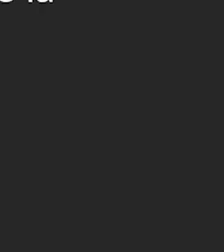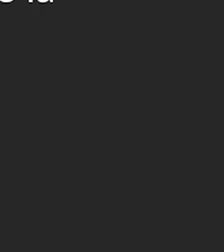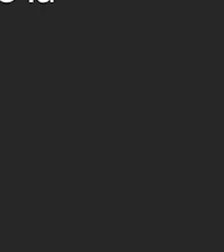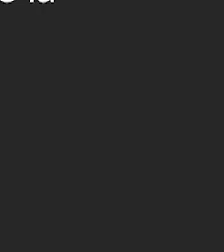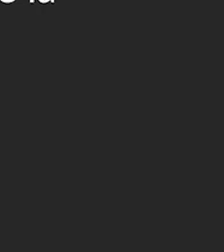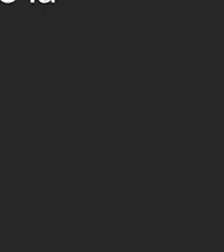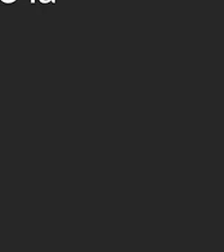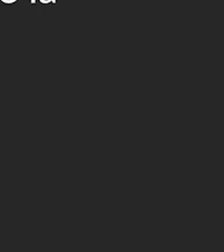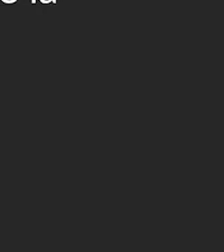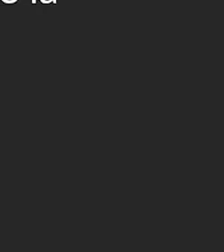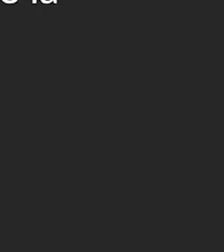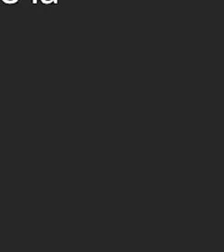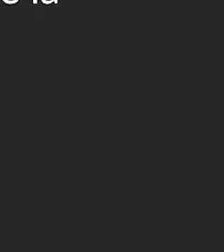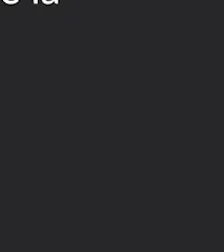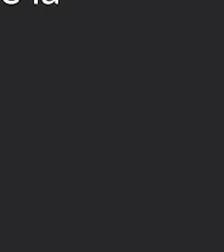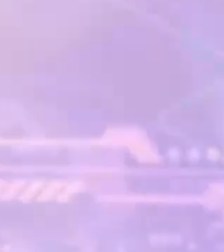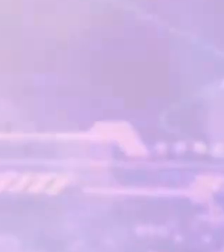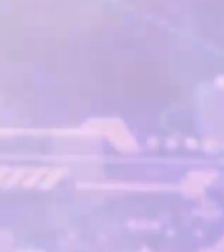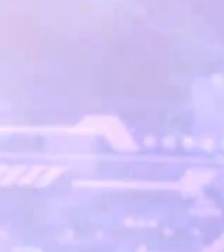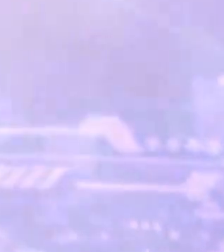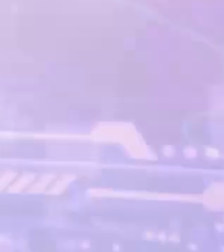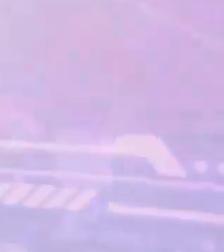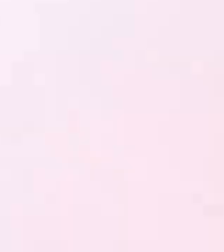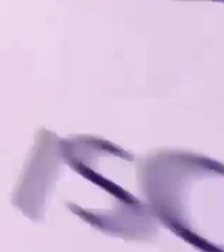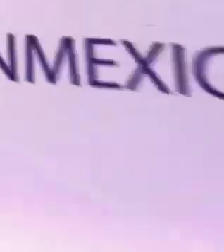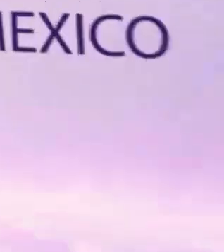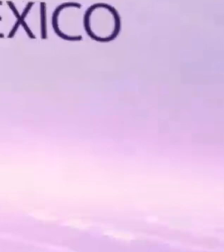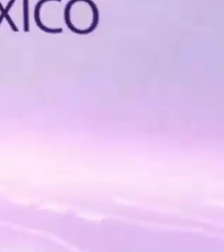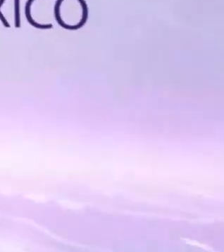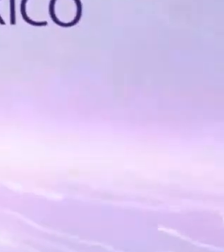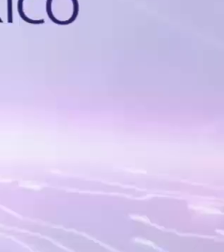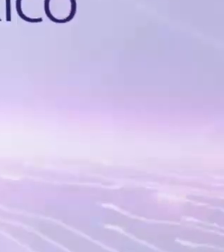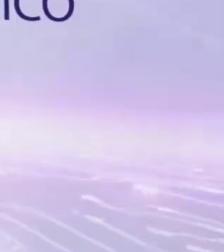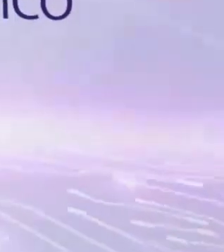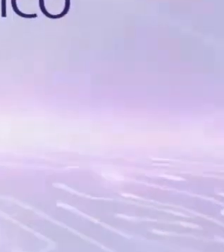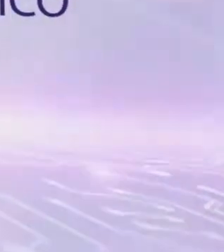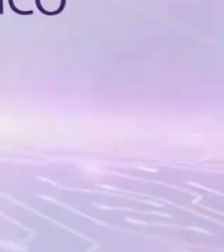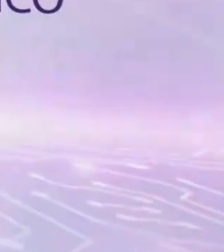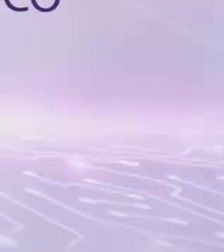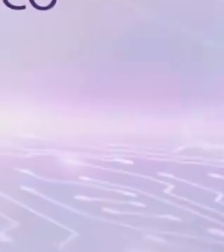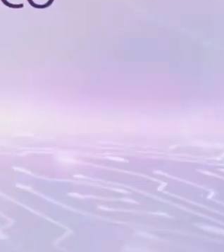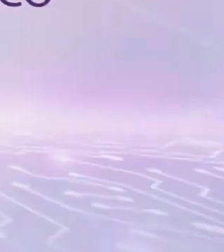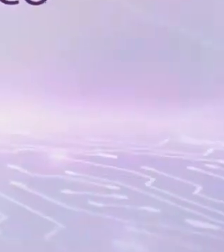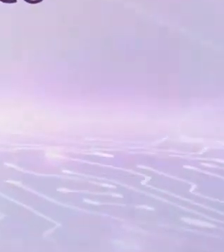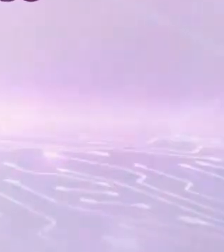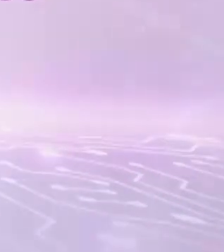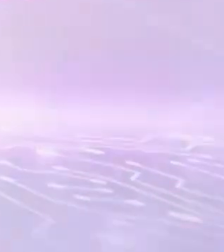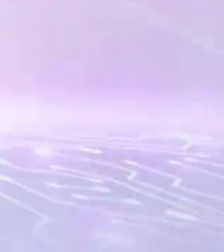Suprema Corte, el poder de la justicia.